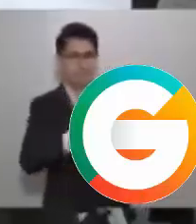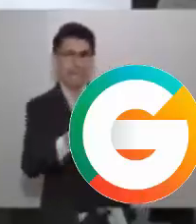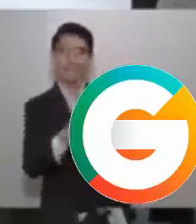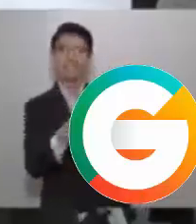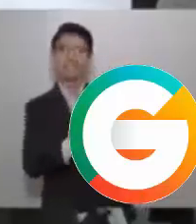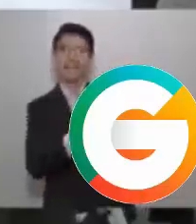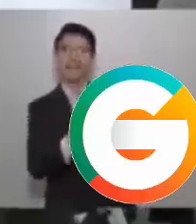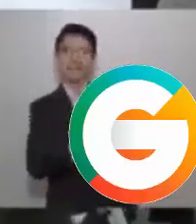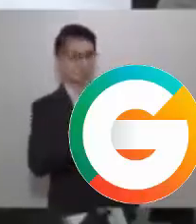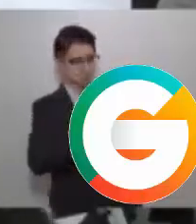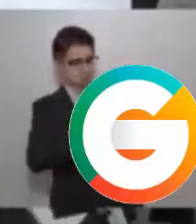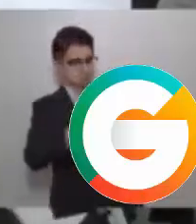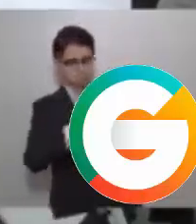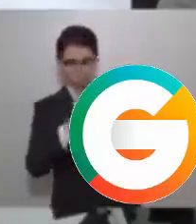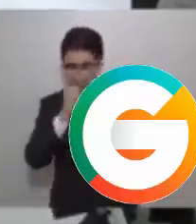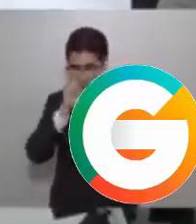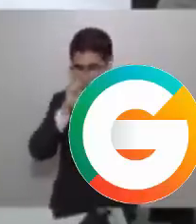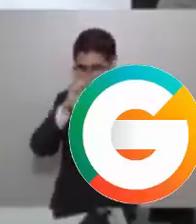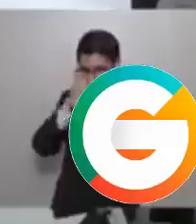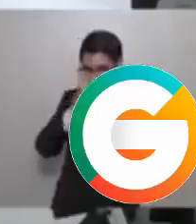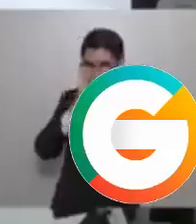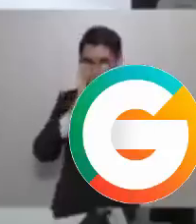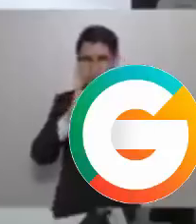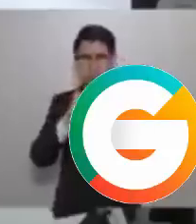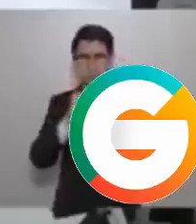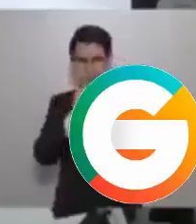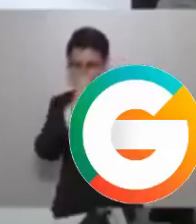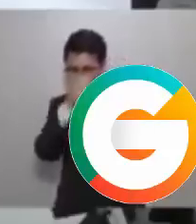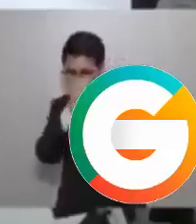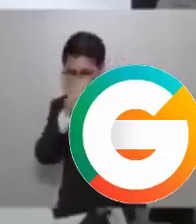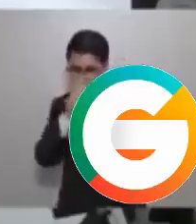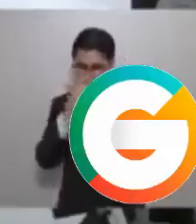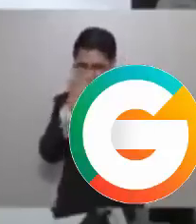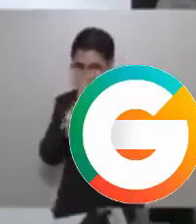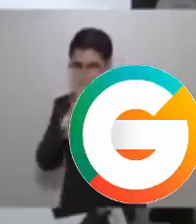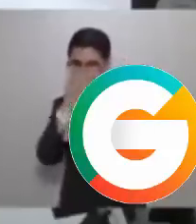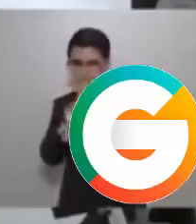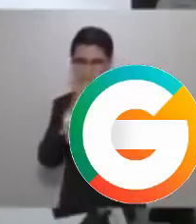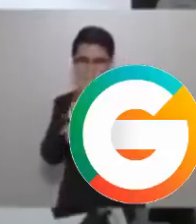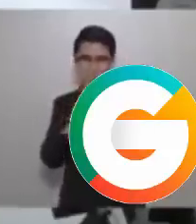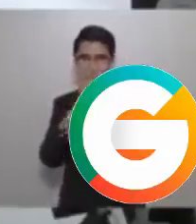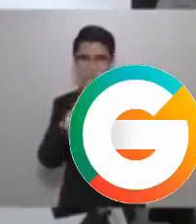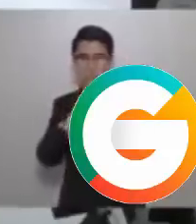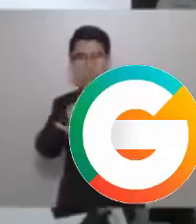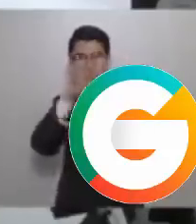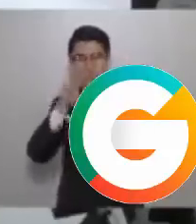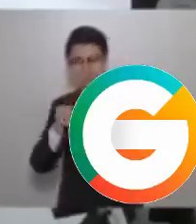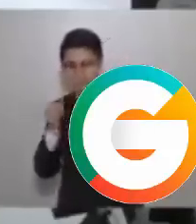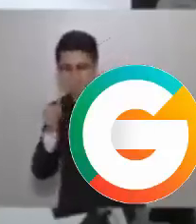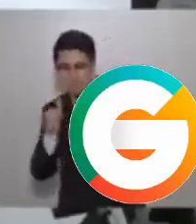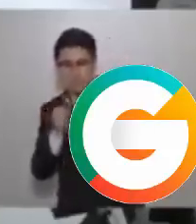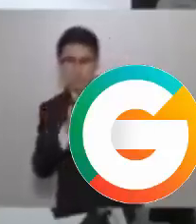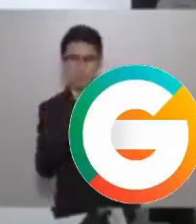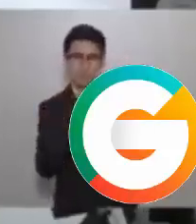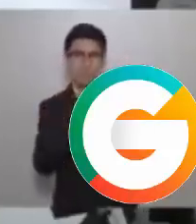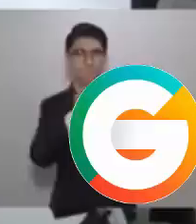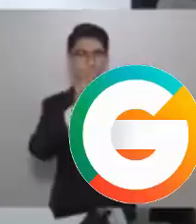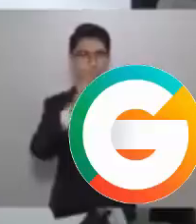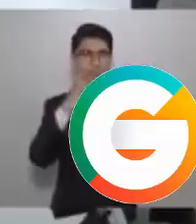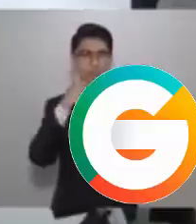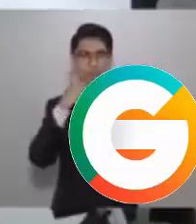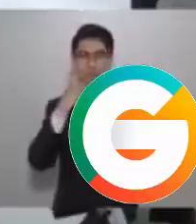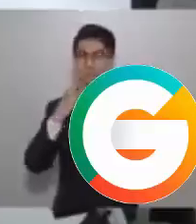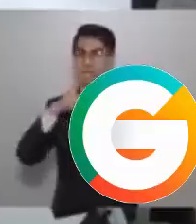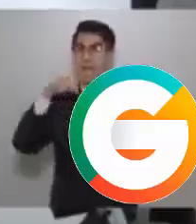Tenemos 1,865 exámenes, más los que esta mañana se llevaron a cabo a elementos de la Agencia Estatal de Investigación, justamente